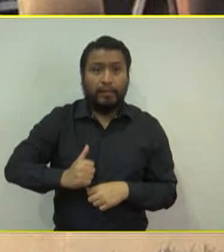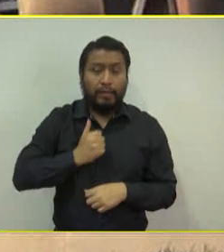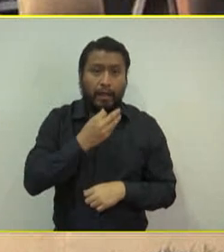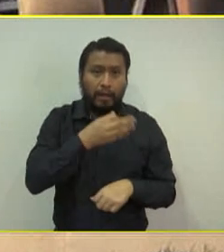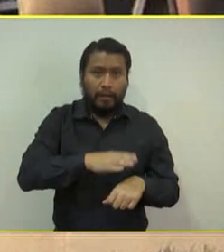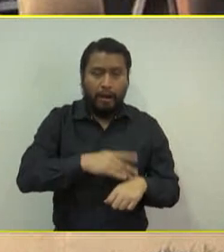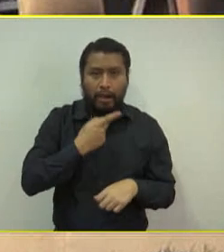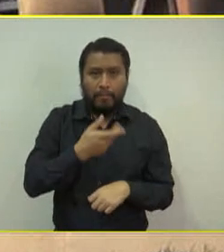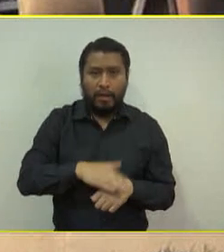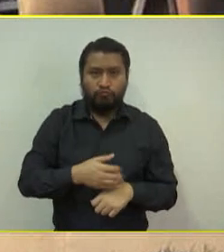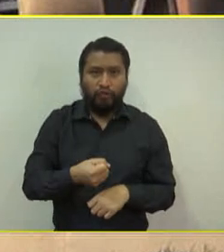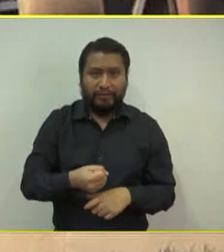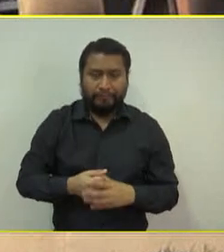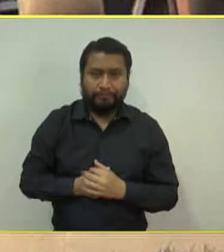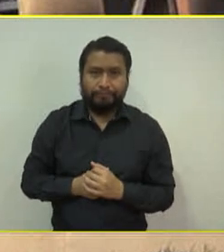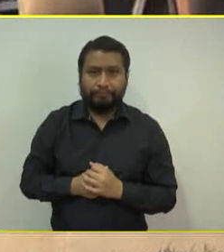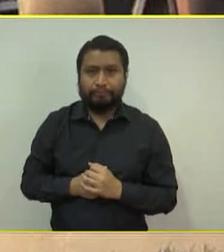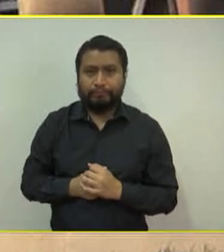Okay.